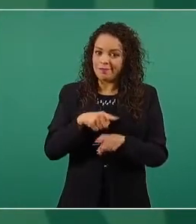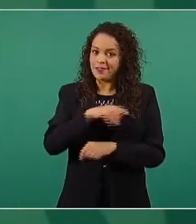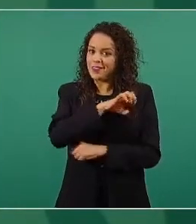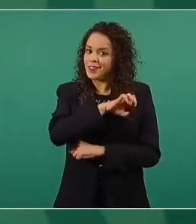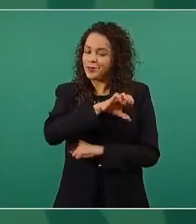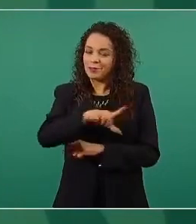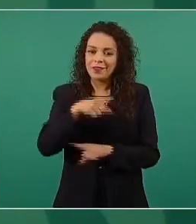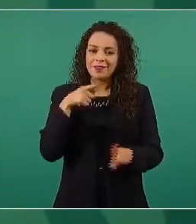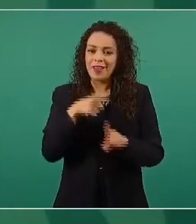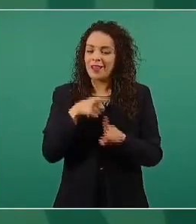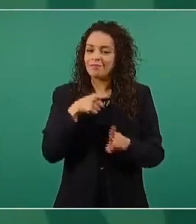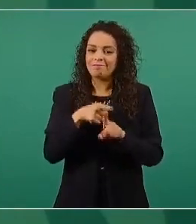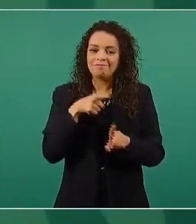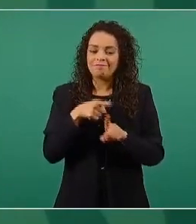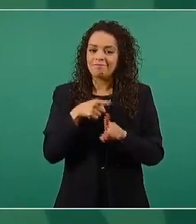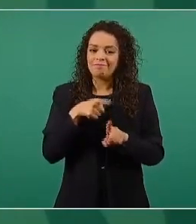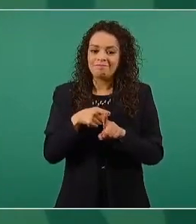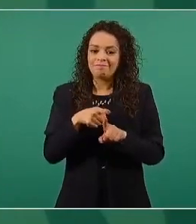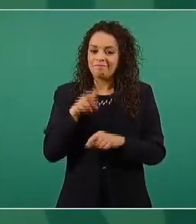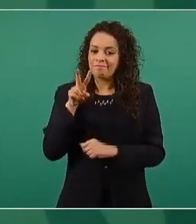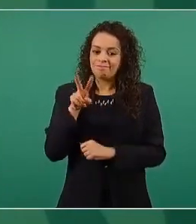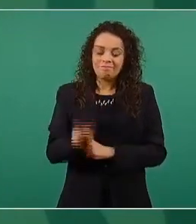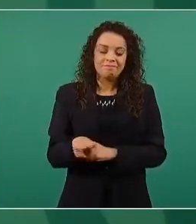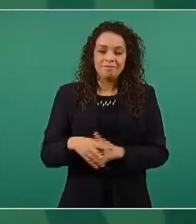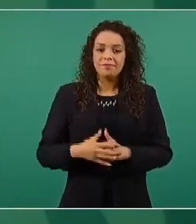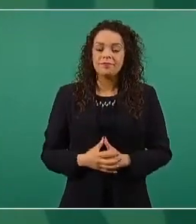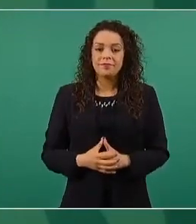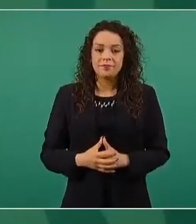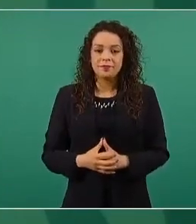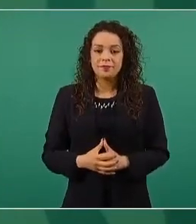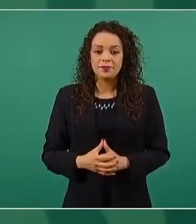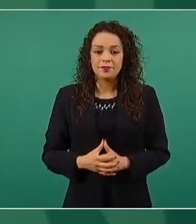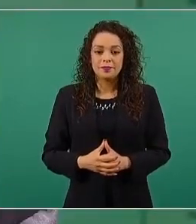Es un ser